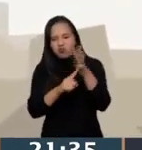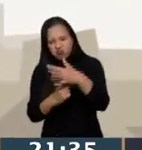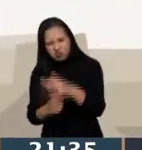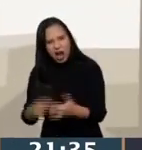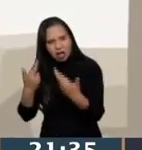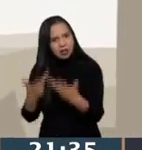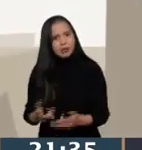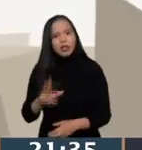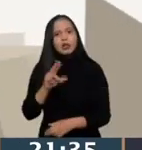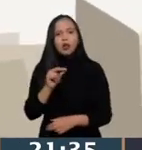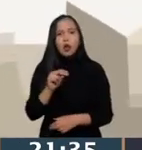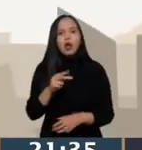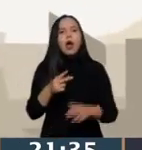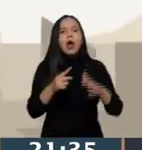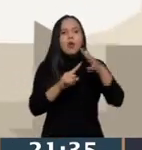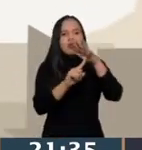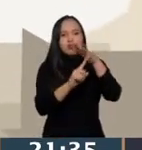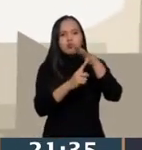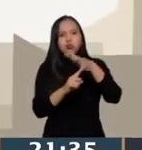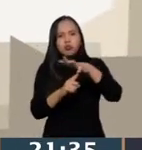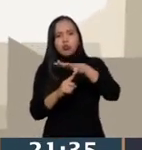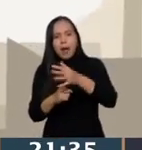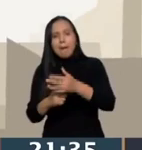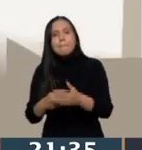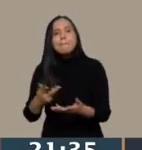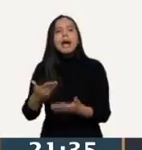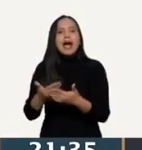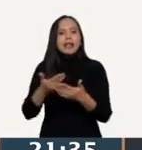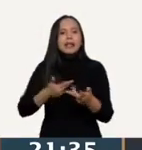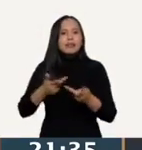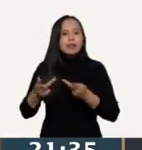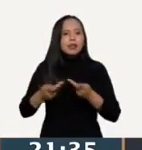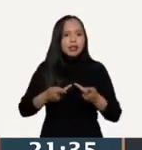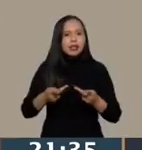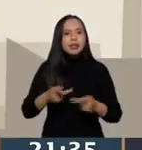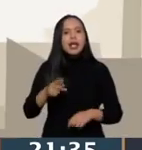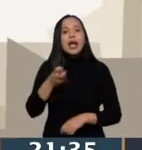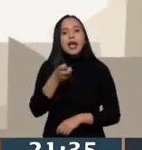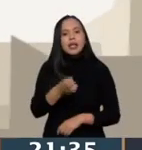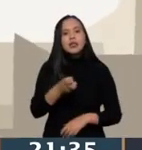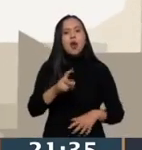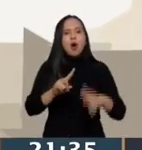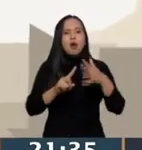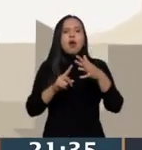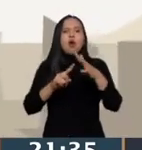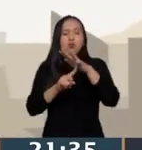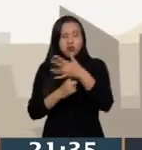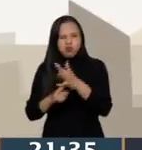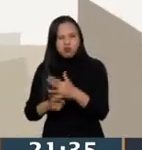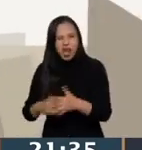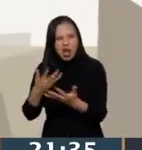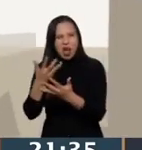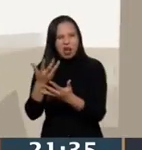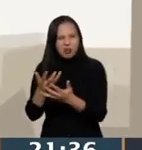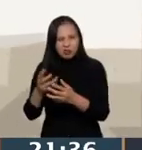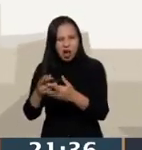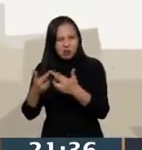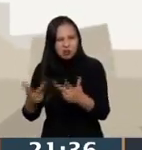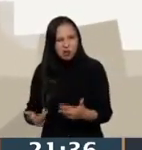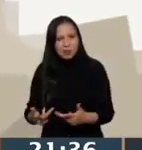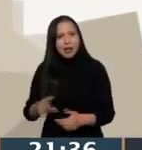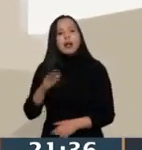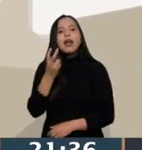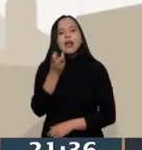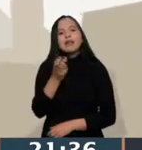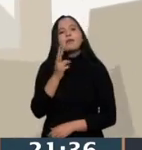un aterrizaje precautorio. Así la de helicópteros, las que se caen son las noticias falsas, no los helicópteros